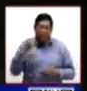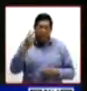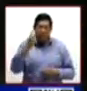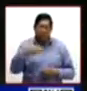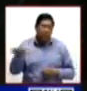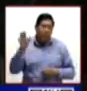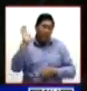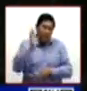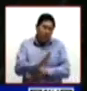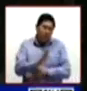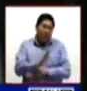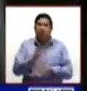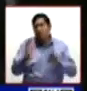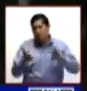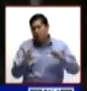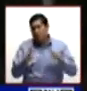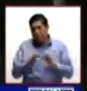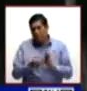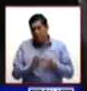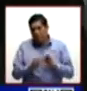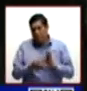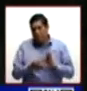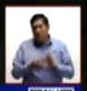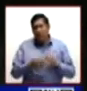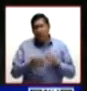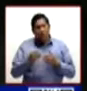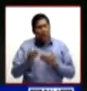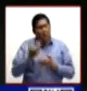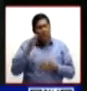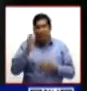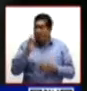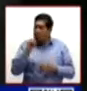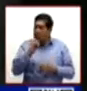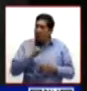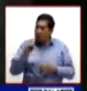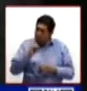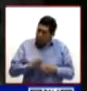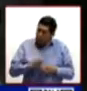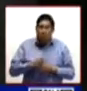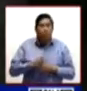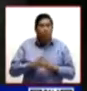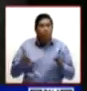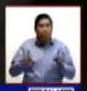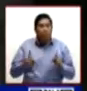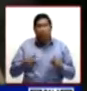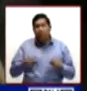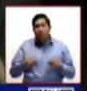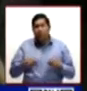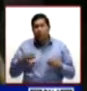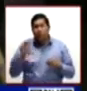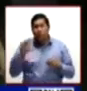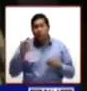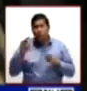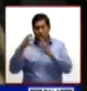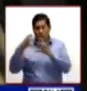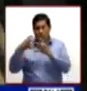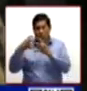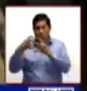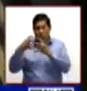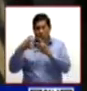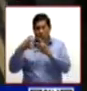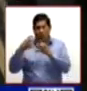A las dos y media de la tarde aproximadamente se restableció el servicio al 90% de los consumidores. Lastimosamente, 8 transformadores no pudieron